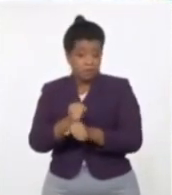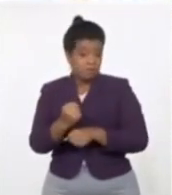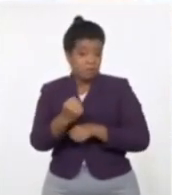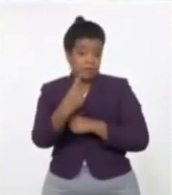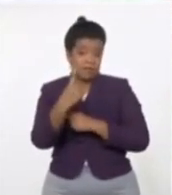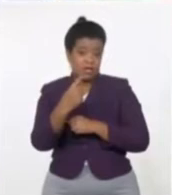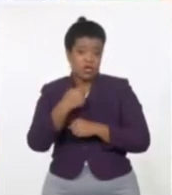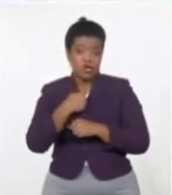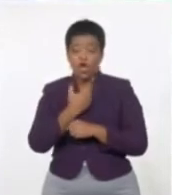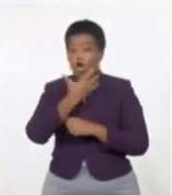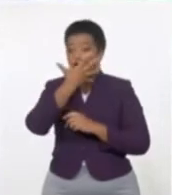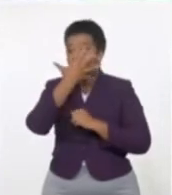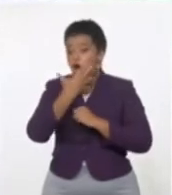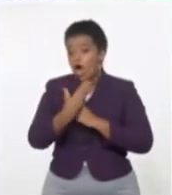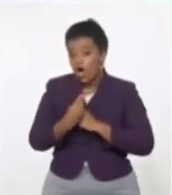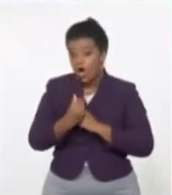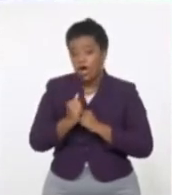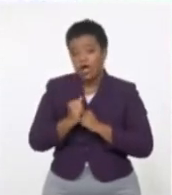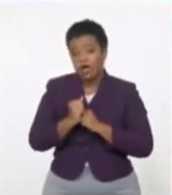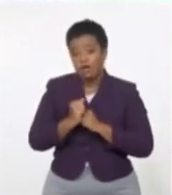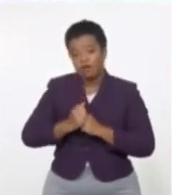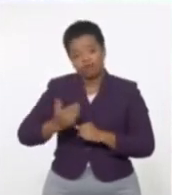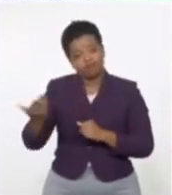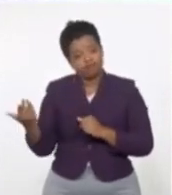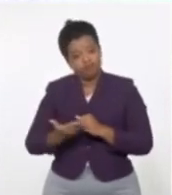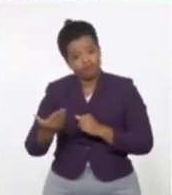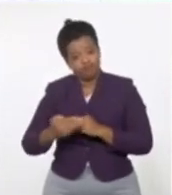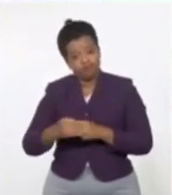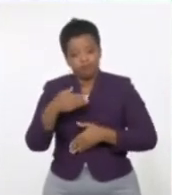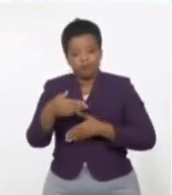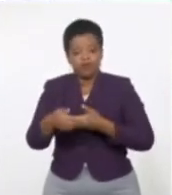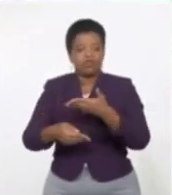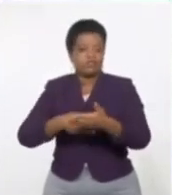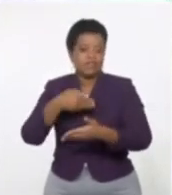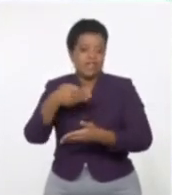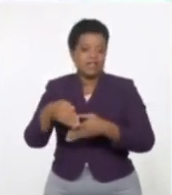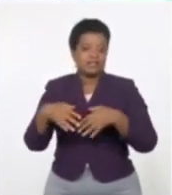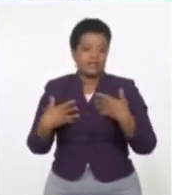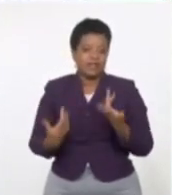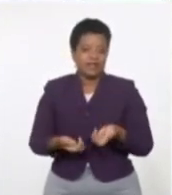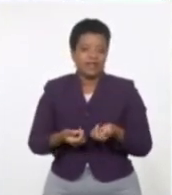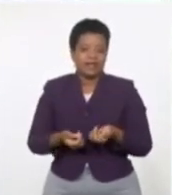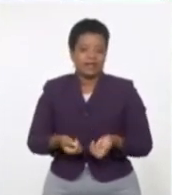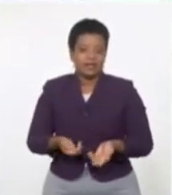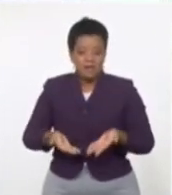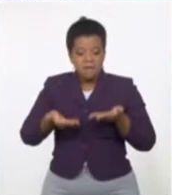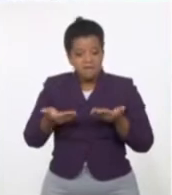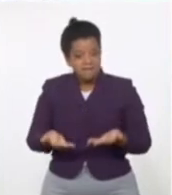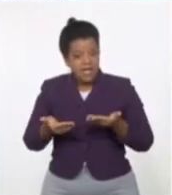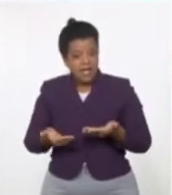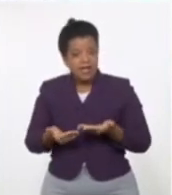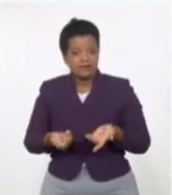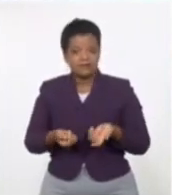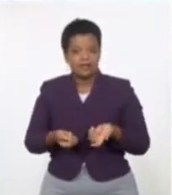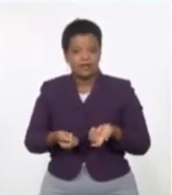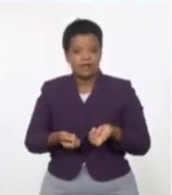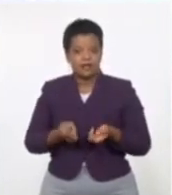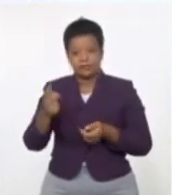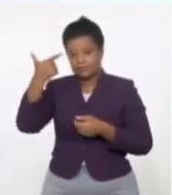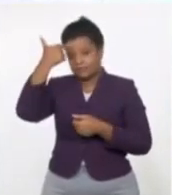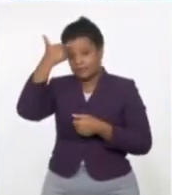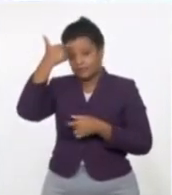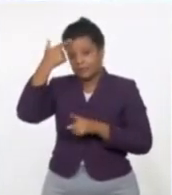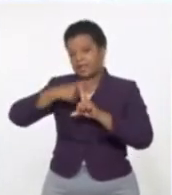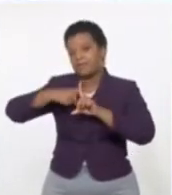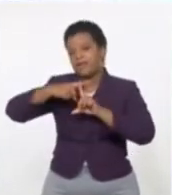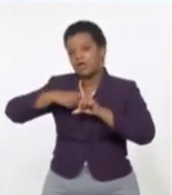era de los más jóvenes, y quizás se agilizó un poco el tema del pesado y tallado, y la toma de temperatura y toma de